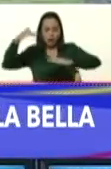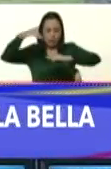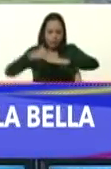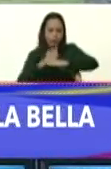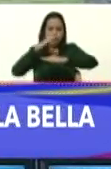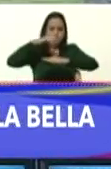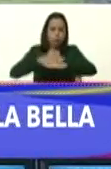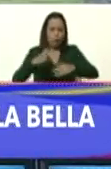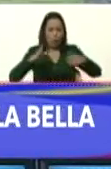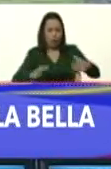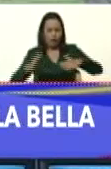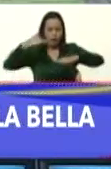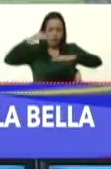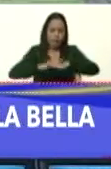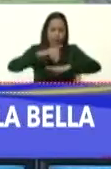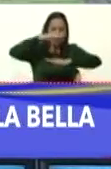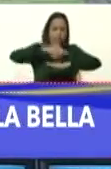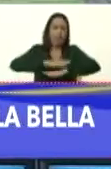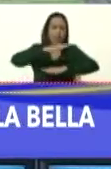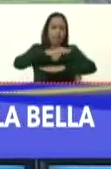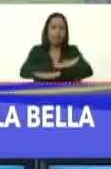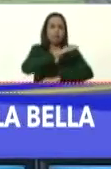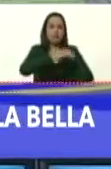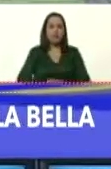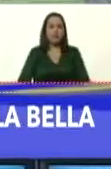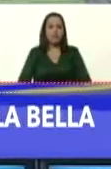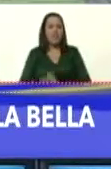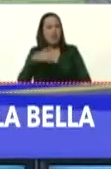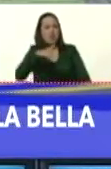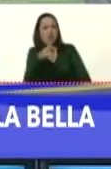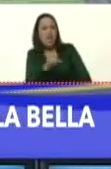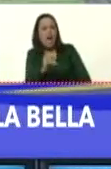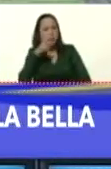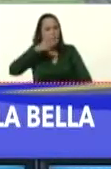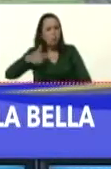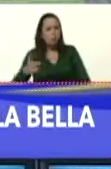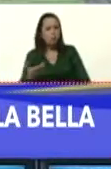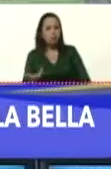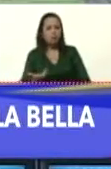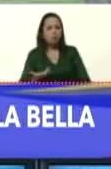de 23 de enero y Katia. Y yo pregunto, ¿y dónde está el poder popular?